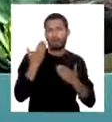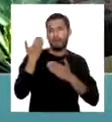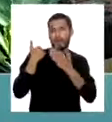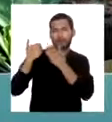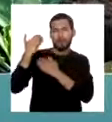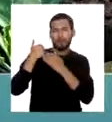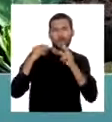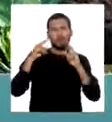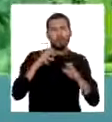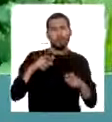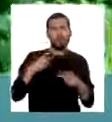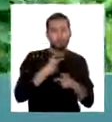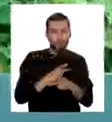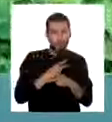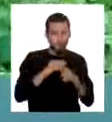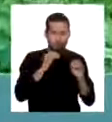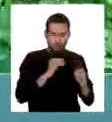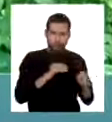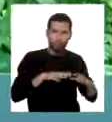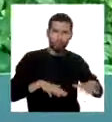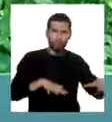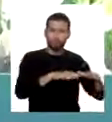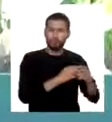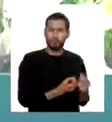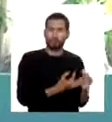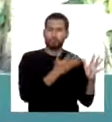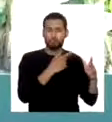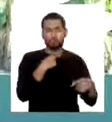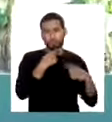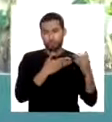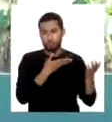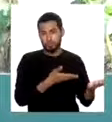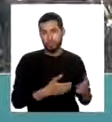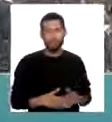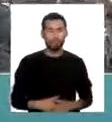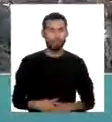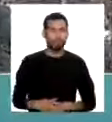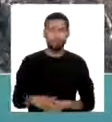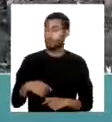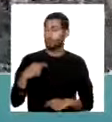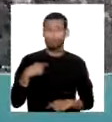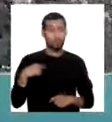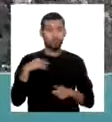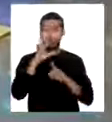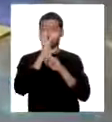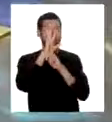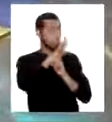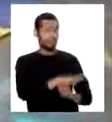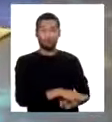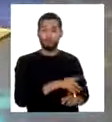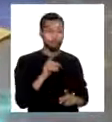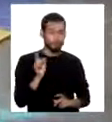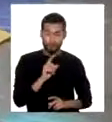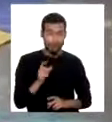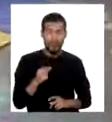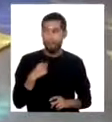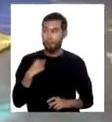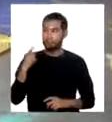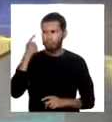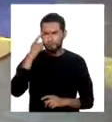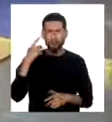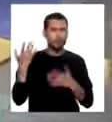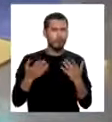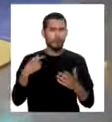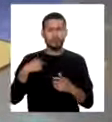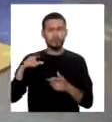antigüedad respecto al manejo y cultivo de lo que he ido señalando. Claro, no es imponer la manera de ver que tenemos de repente